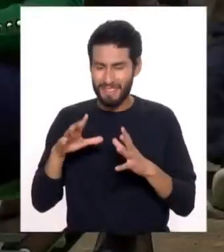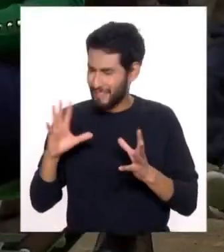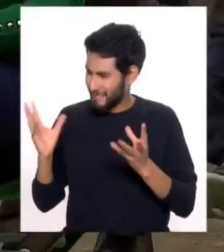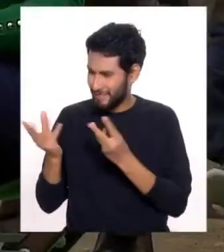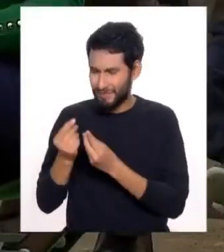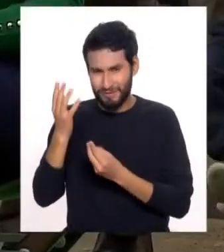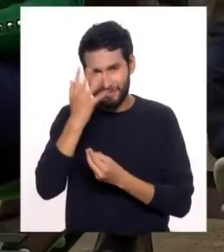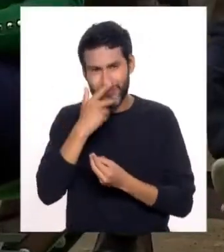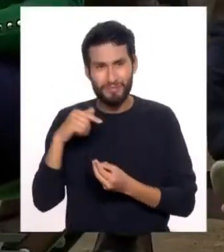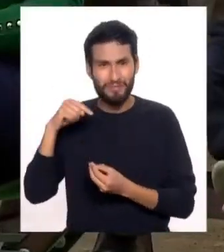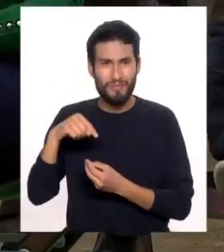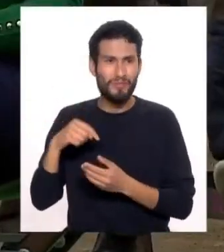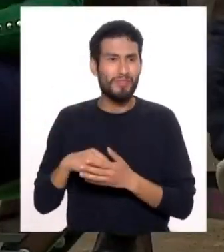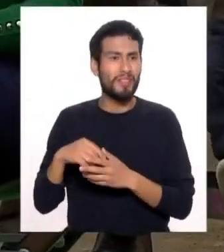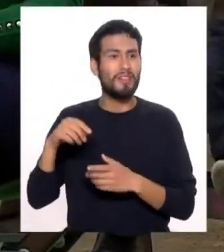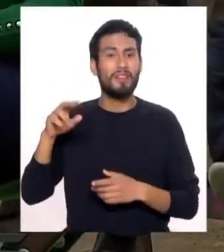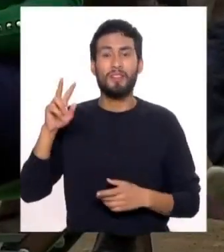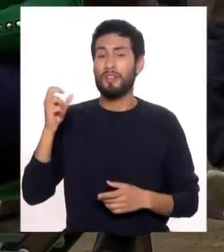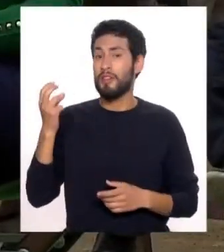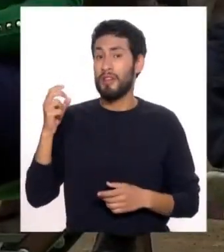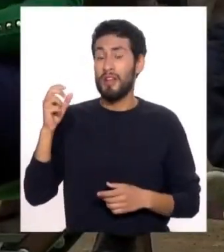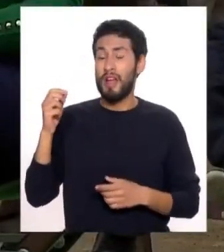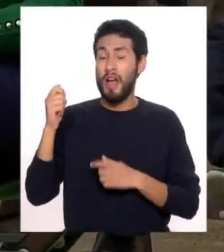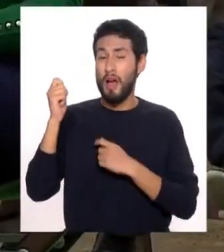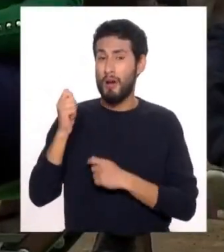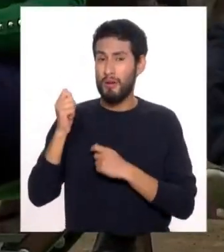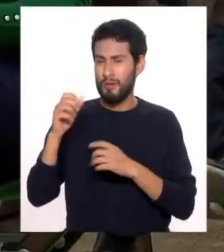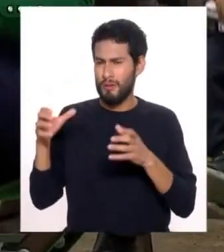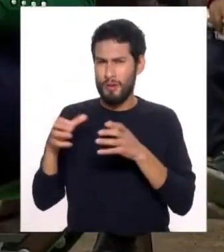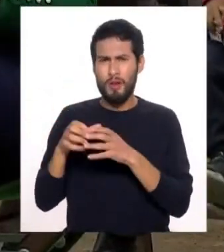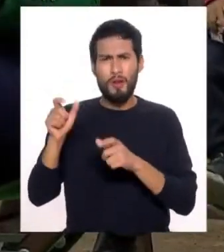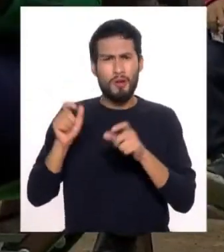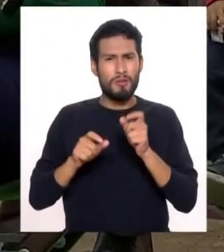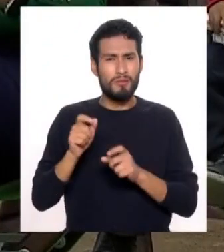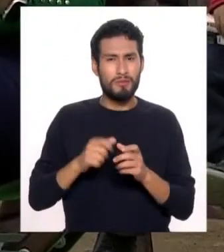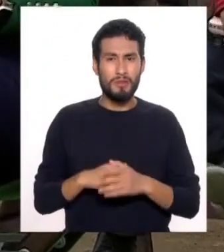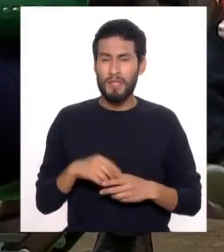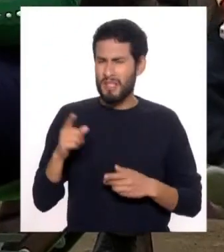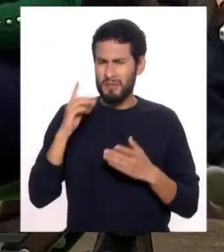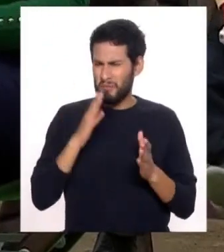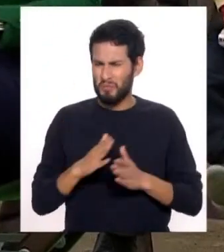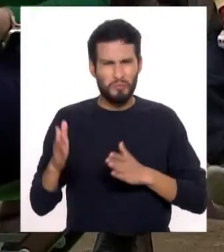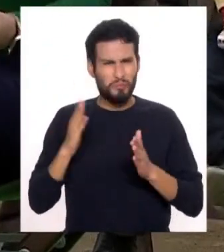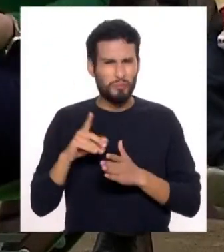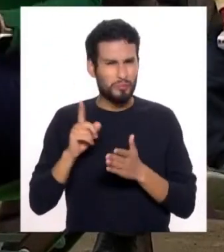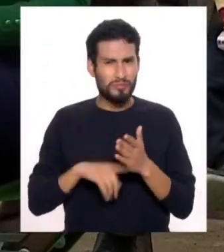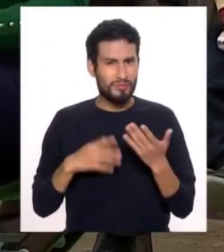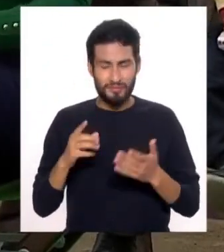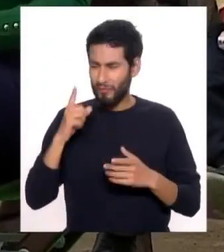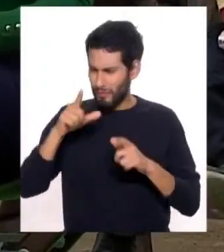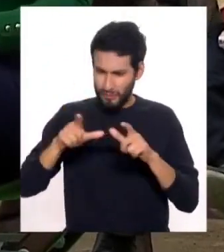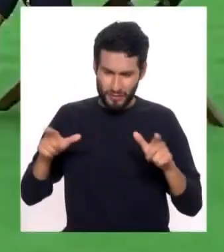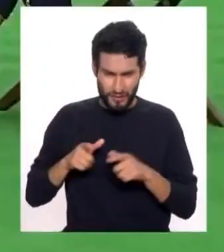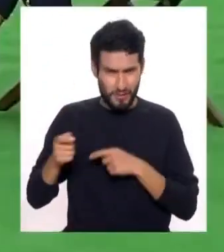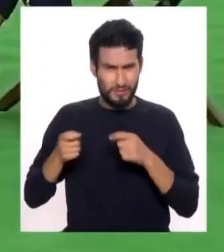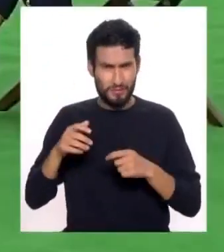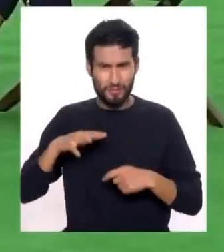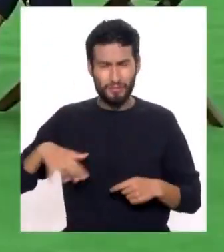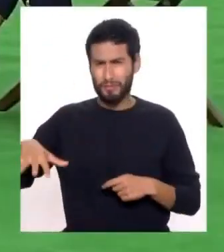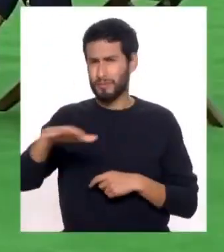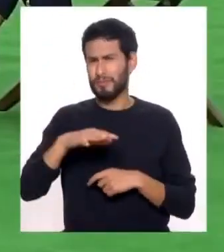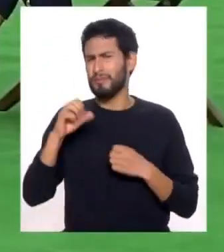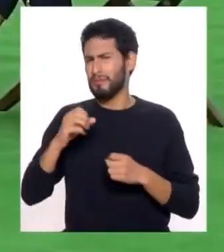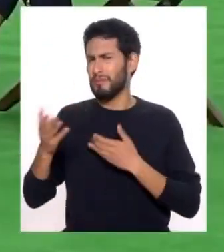del asentamiento humano 12 de agosto, para hablar acerca de los planes que lleva esta dirección territorial hacia la población